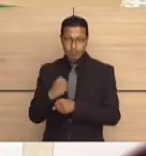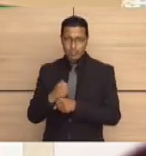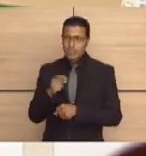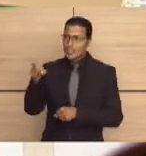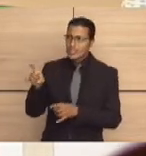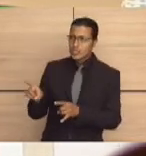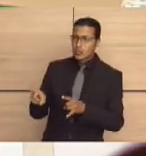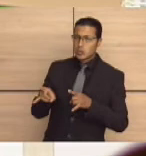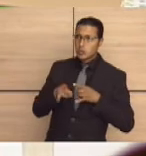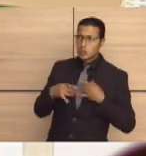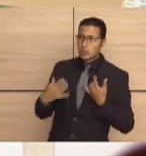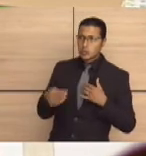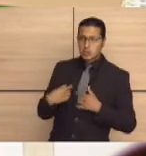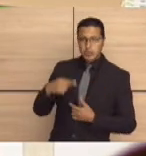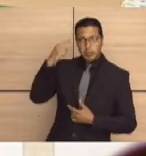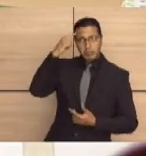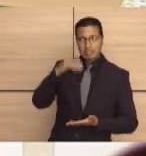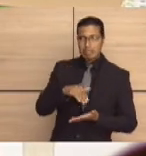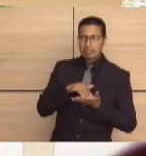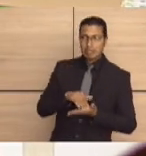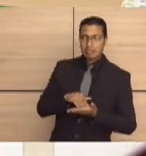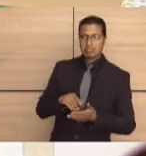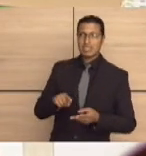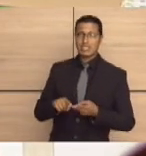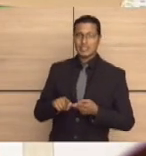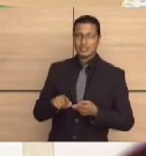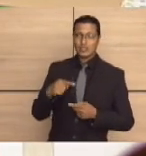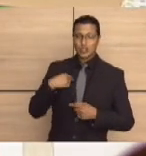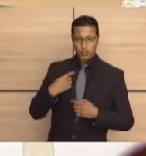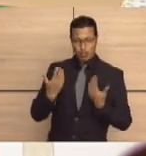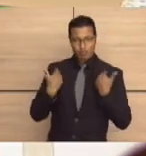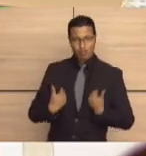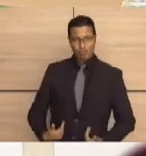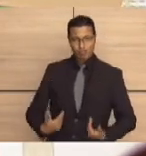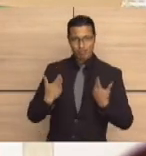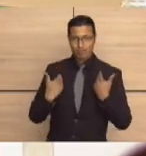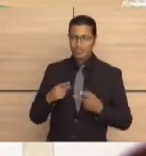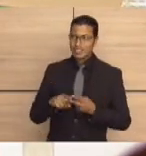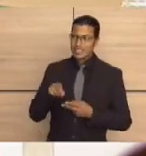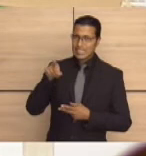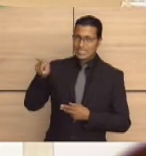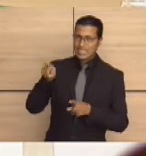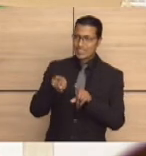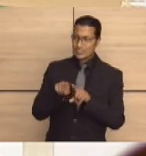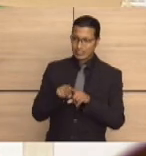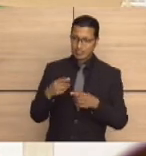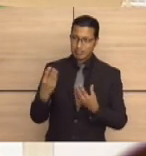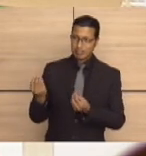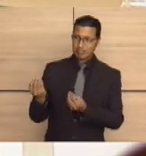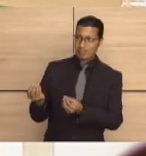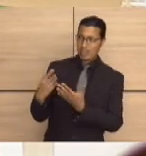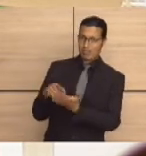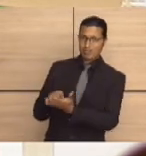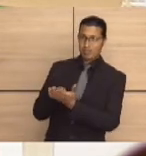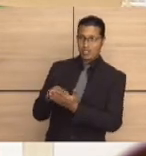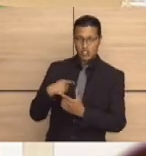mucho en mi pensamiento crítico, y también todos mis docentes, mis profesores, mis tutores en mi investigación y mi proceso pues